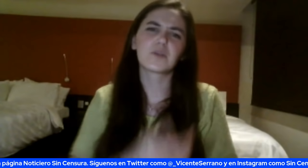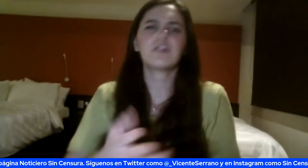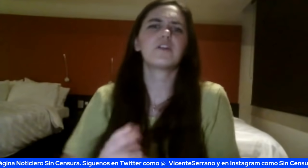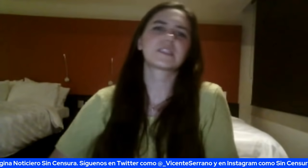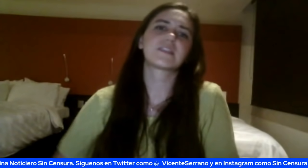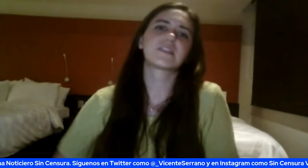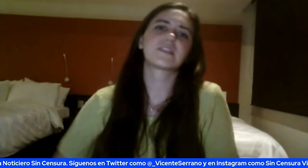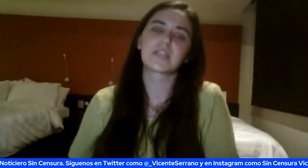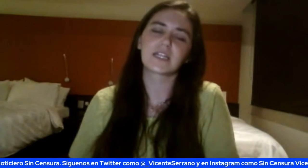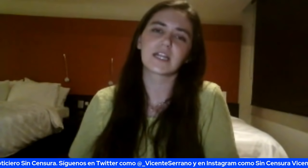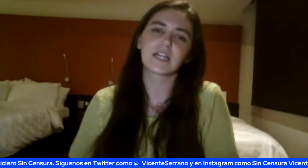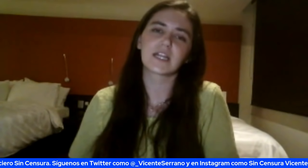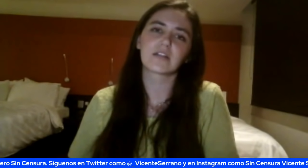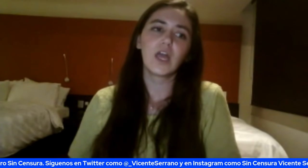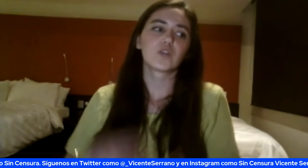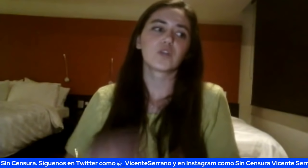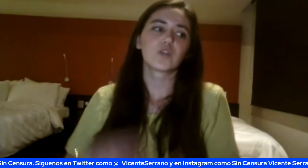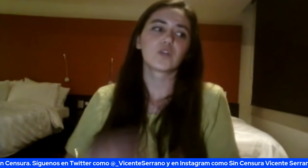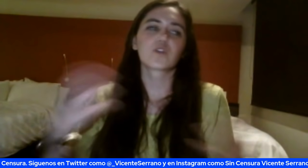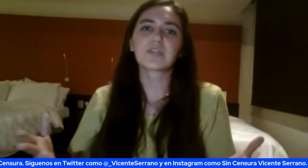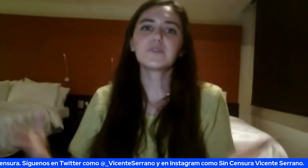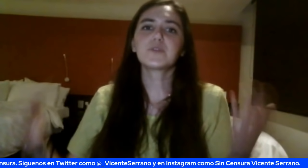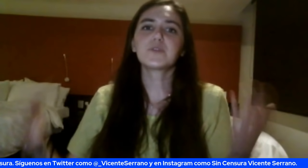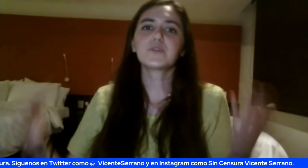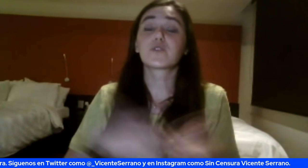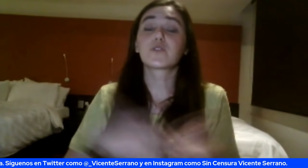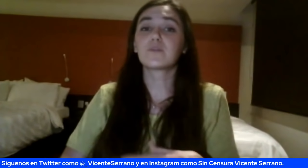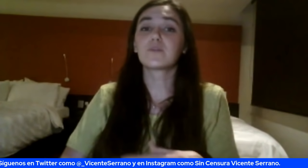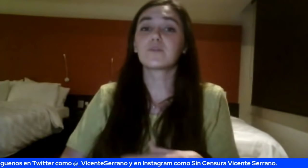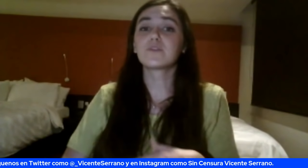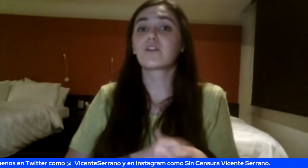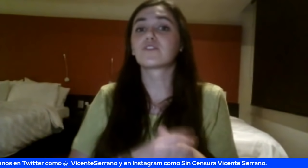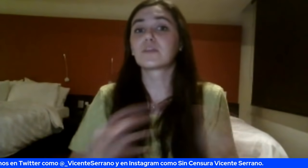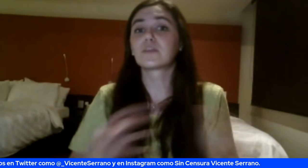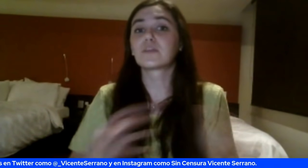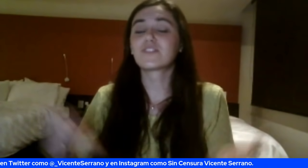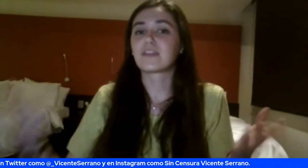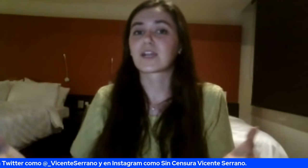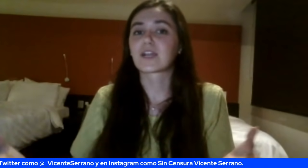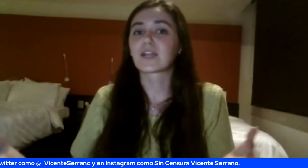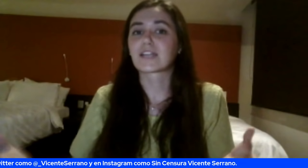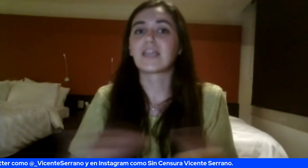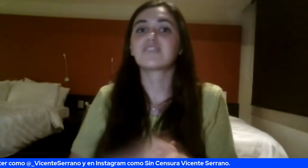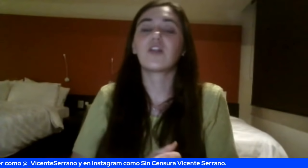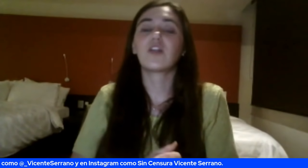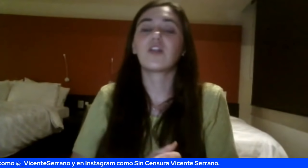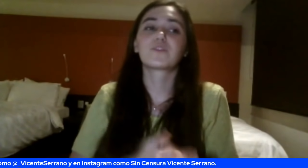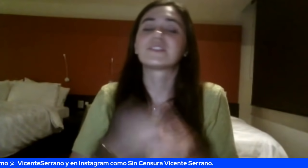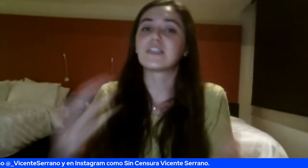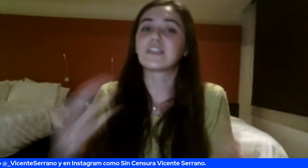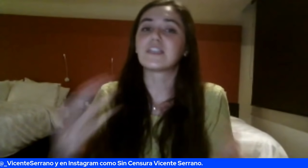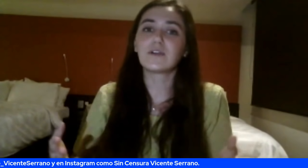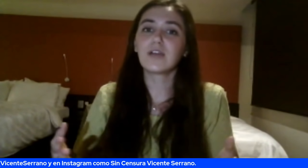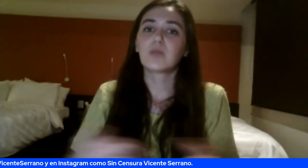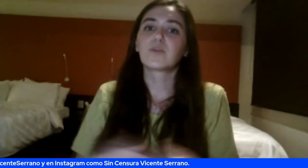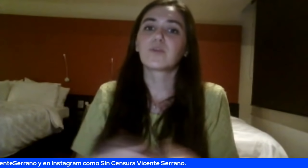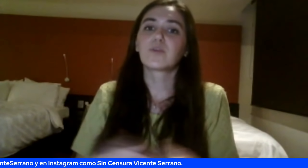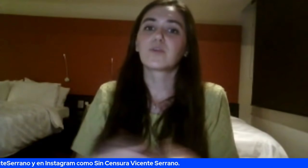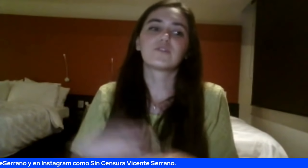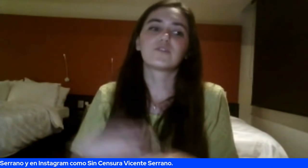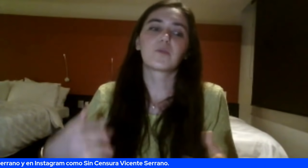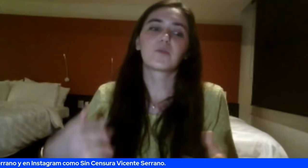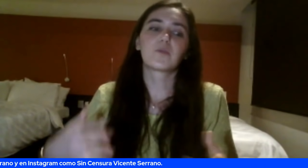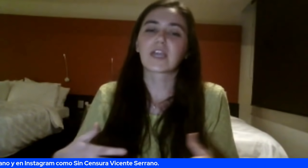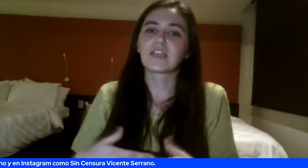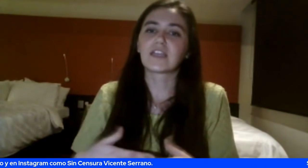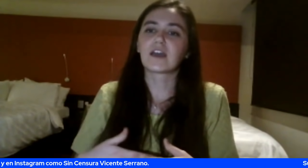dijo el presidente en la mañanera, ¿no? Nos confrontamos, pero nos confrontamos bajo los términos de la democracia, y eso es algo positivo, porque no es